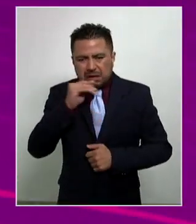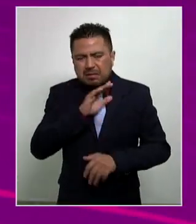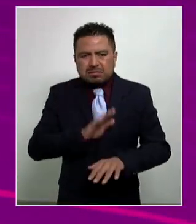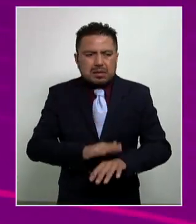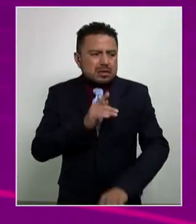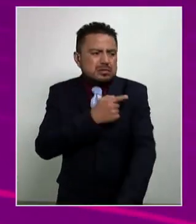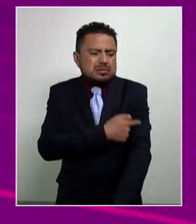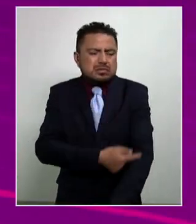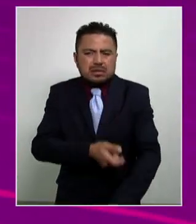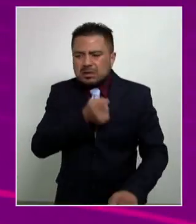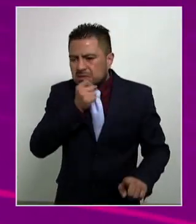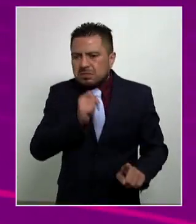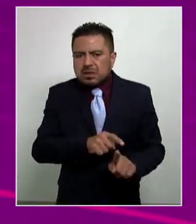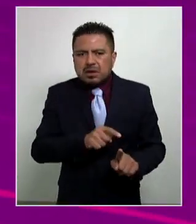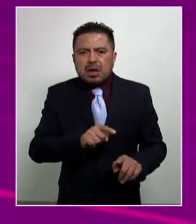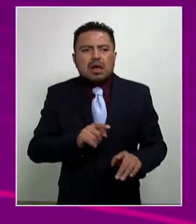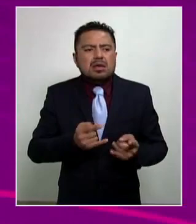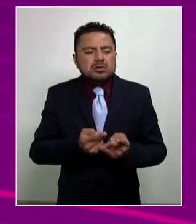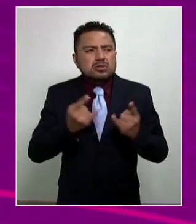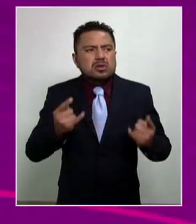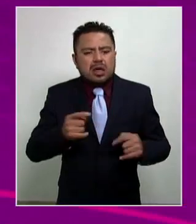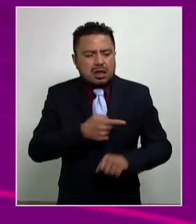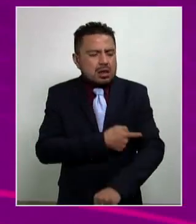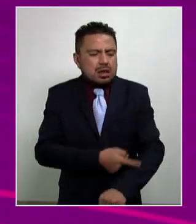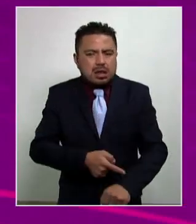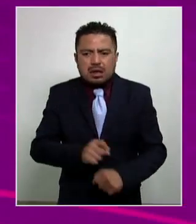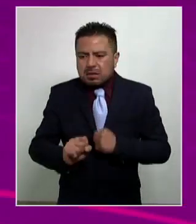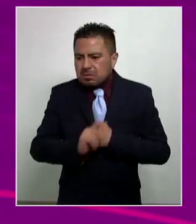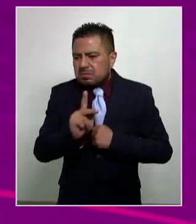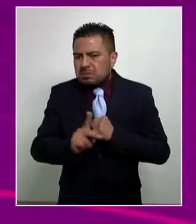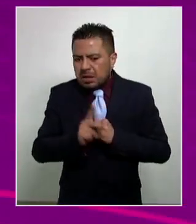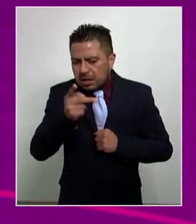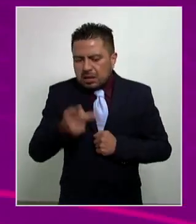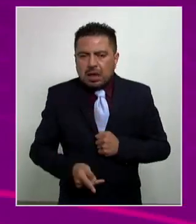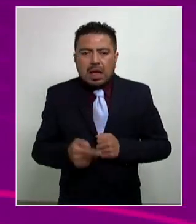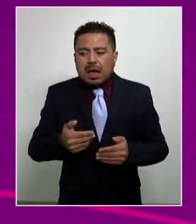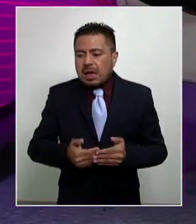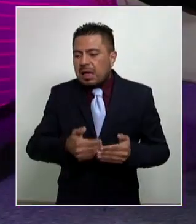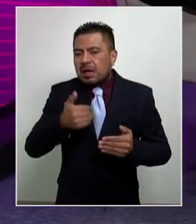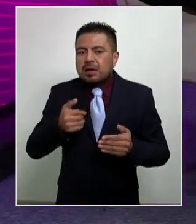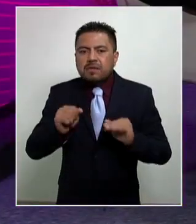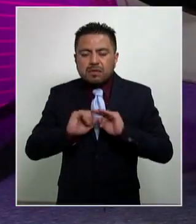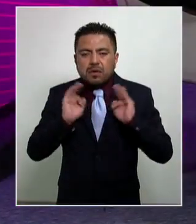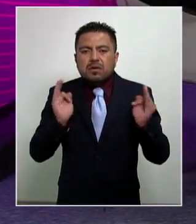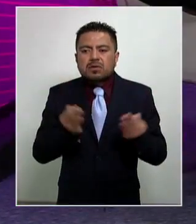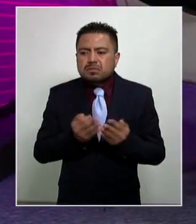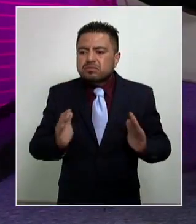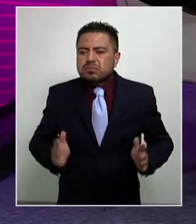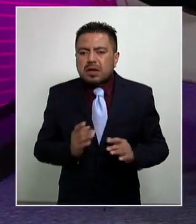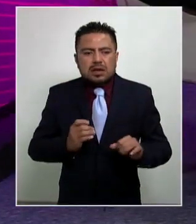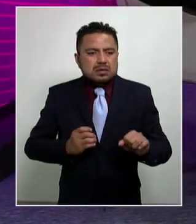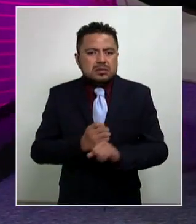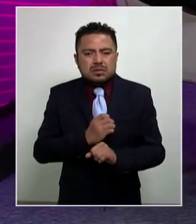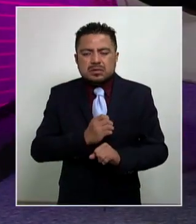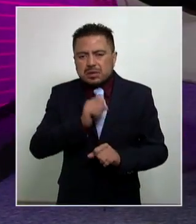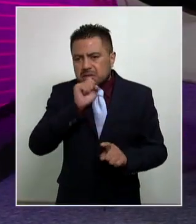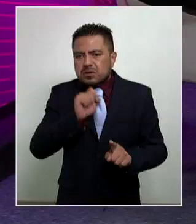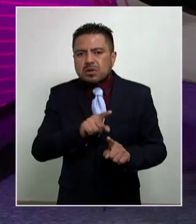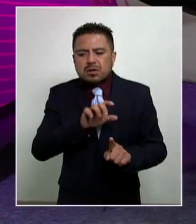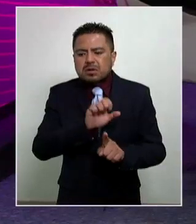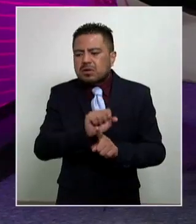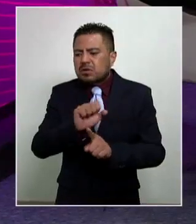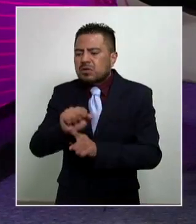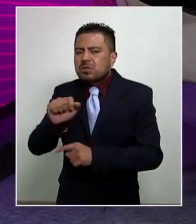como la historia propia de este país, ¿no? O sea, están antes de la formación del Estado, han estado